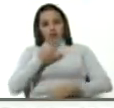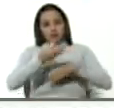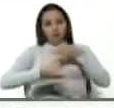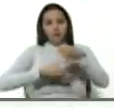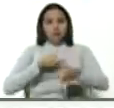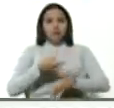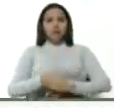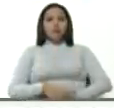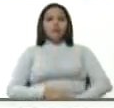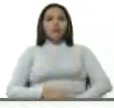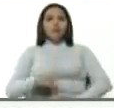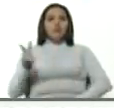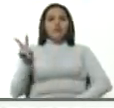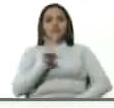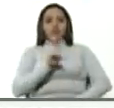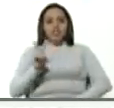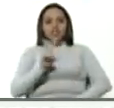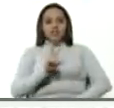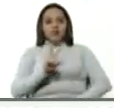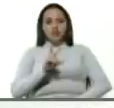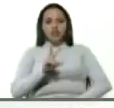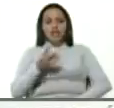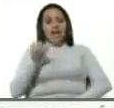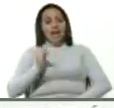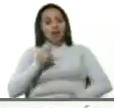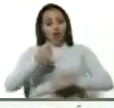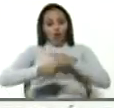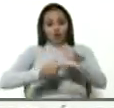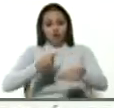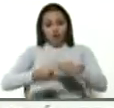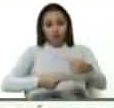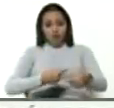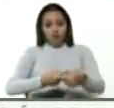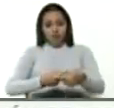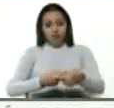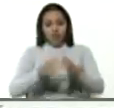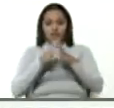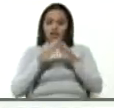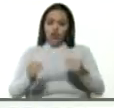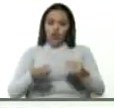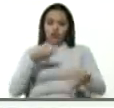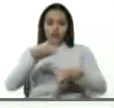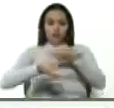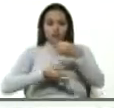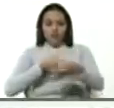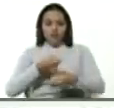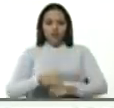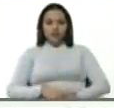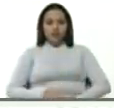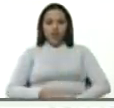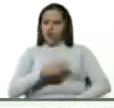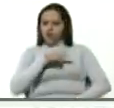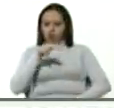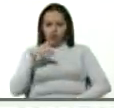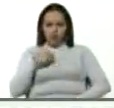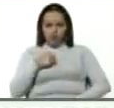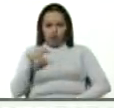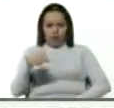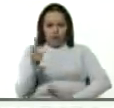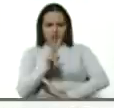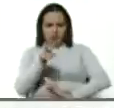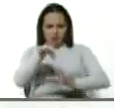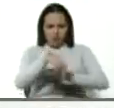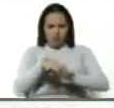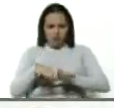caso Venezuela termina siendo víctima de la situación que hemos descrito. Nosotros no producimos cocaína ni